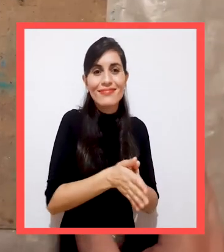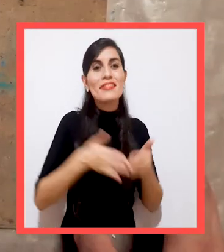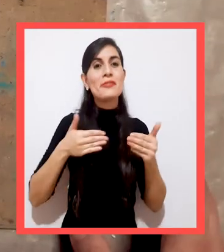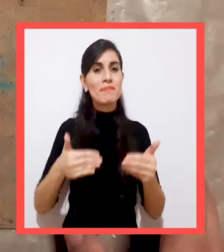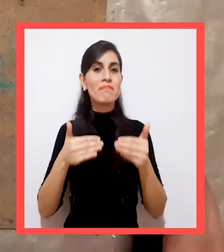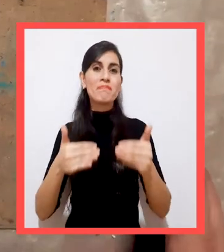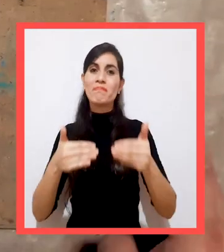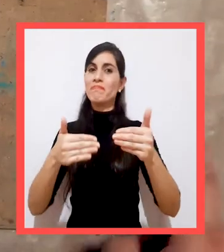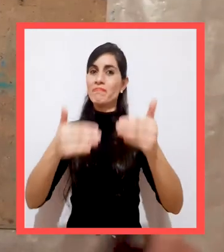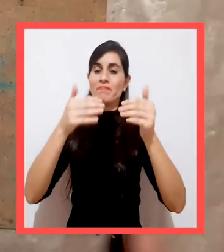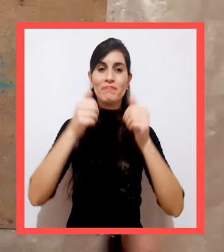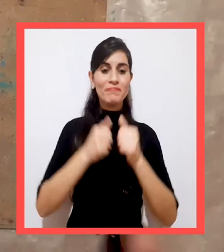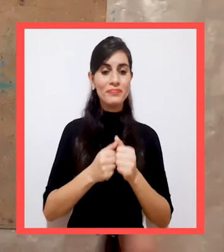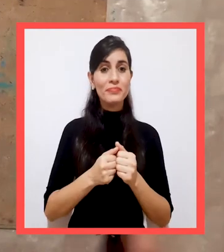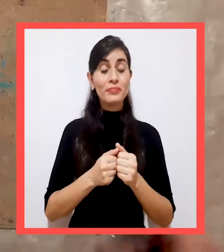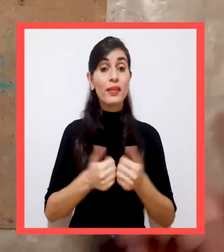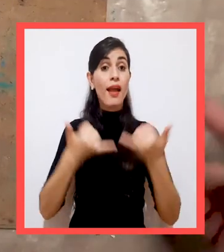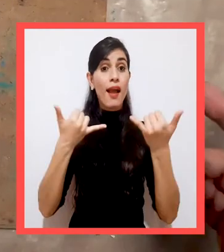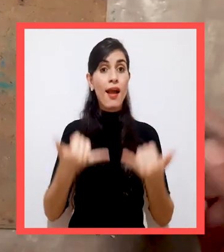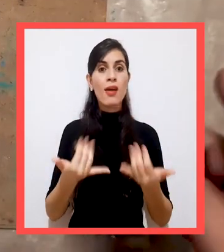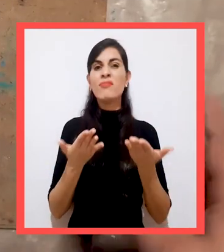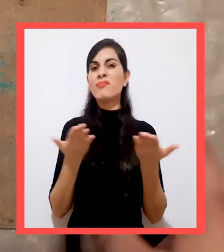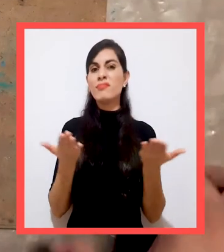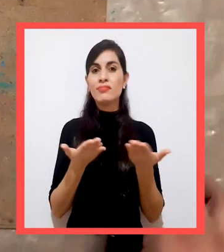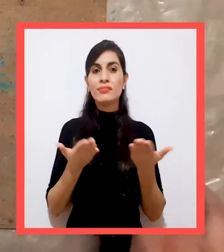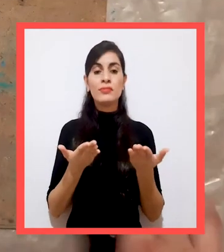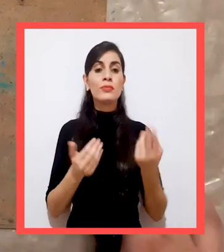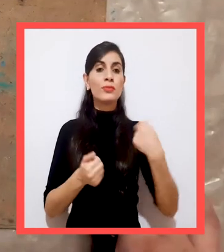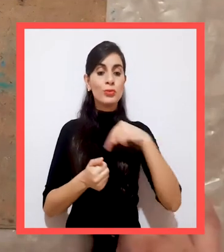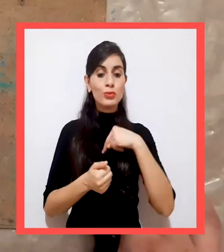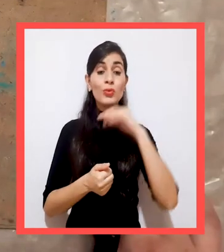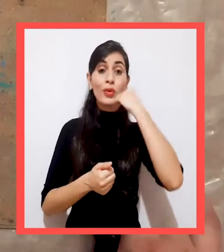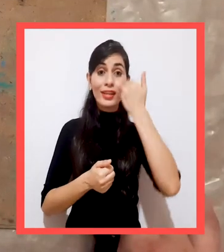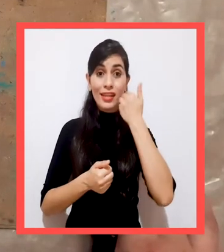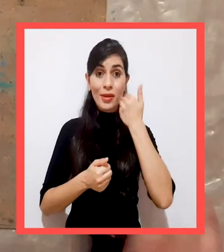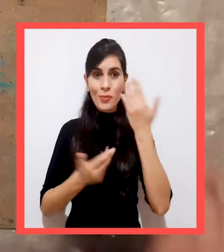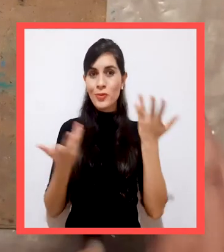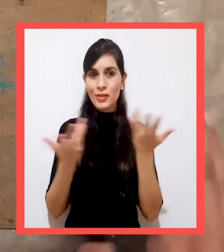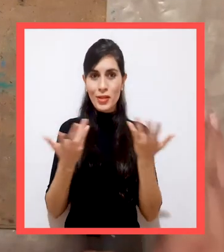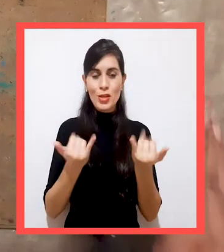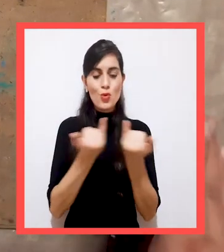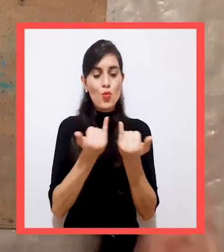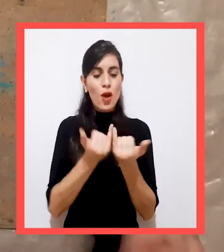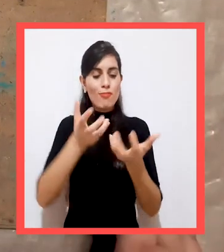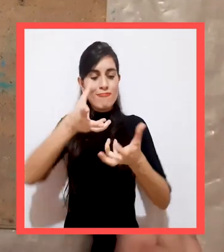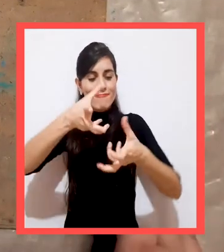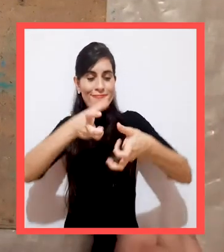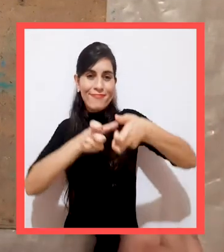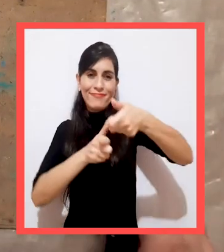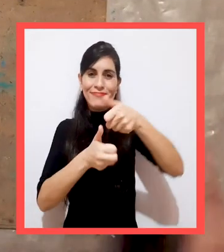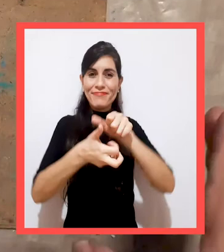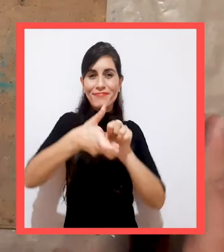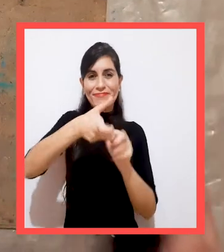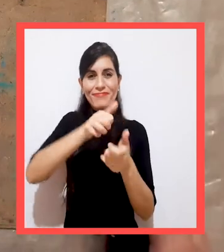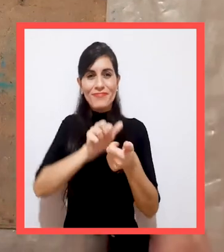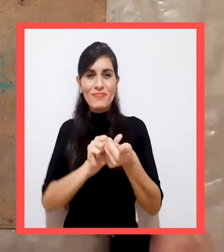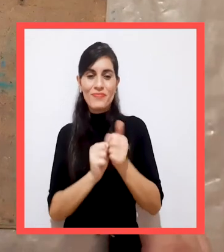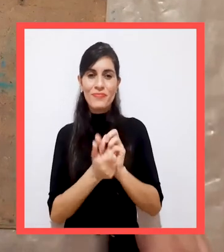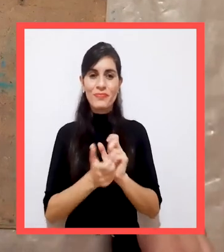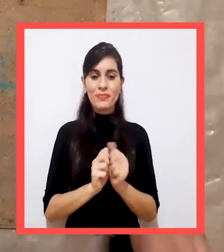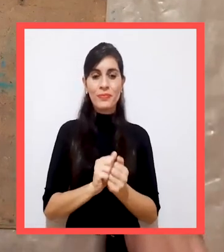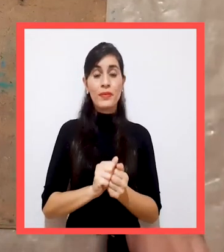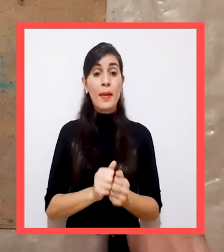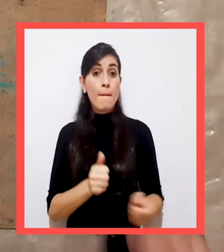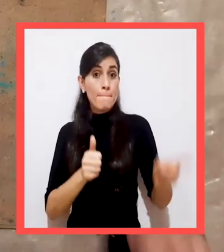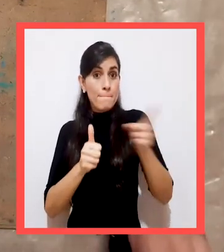Pasamos a elaborar el modelado. En esta ocasión realizaremos un relieve, que es un tipo de escultura.